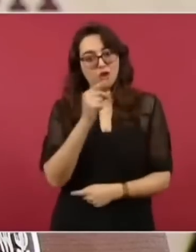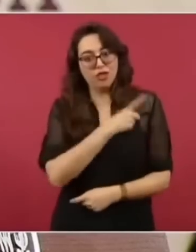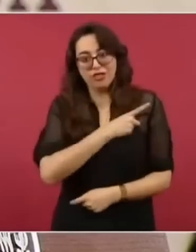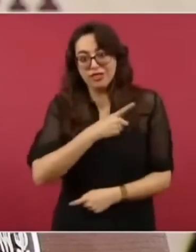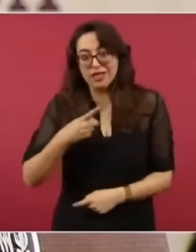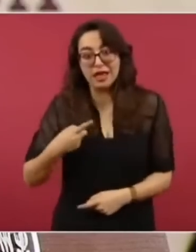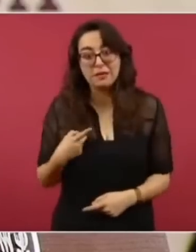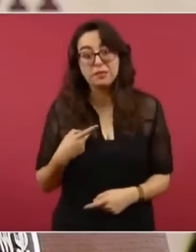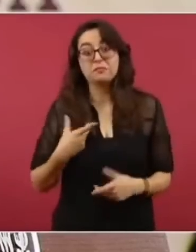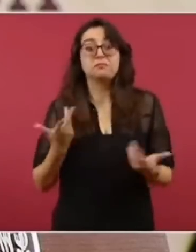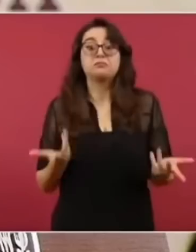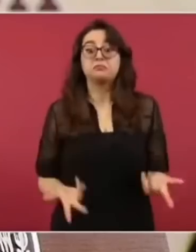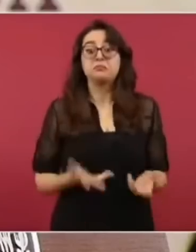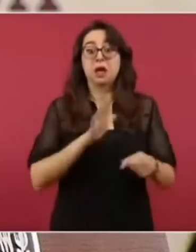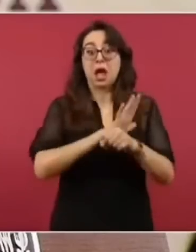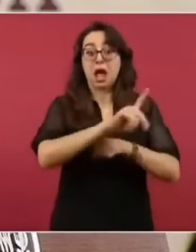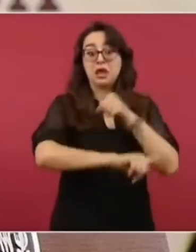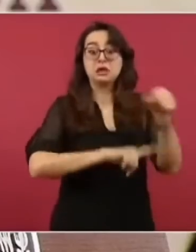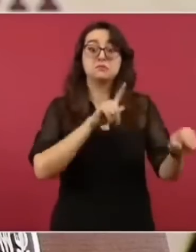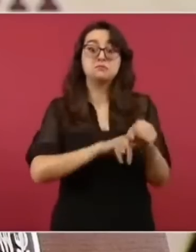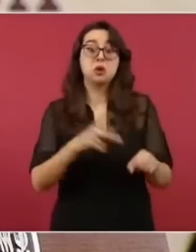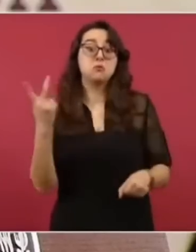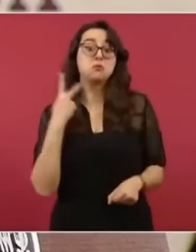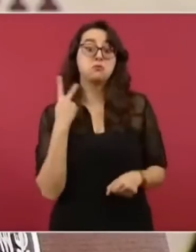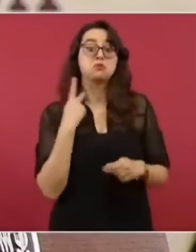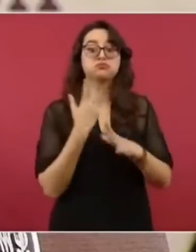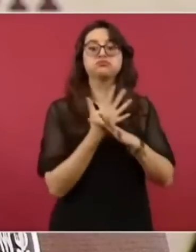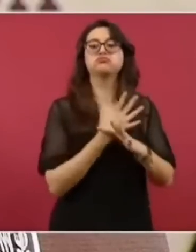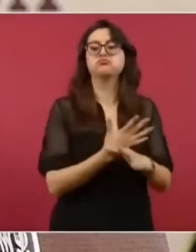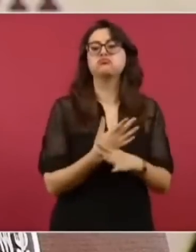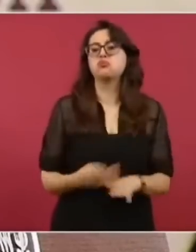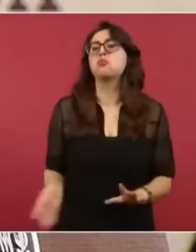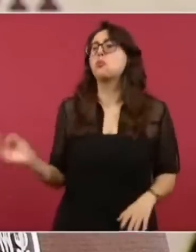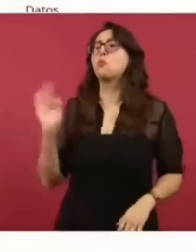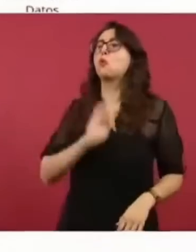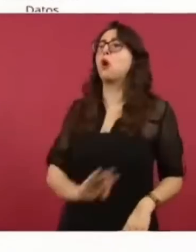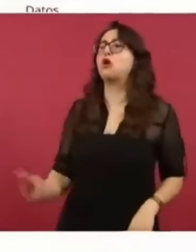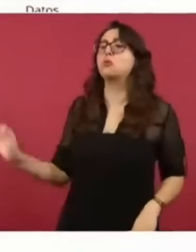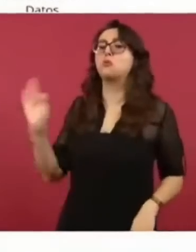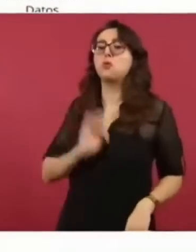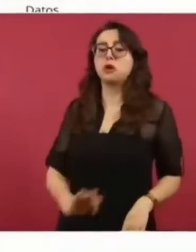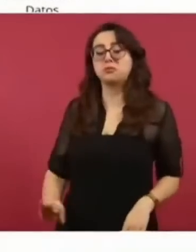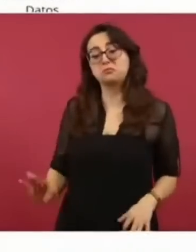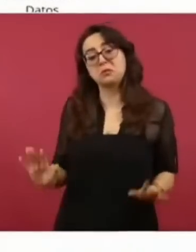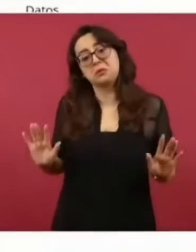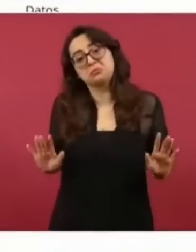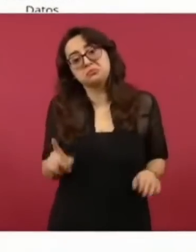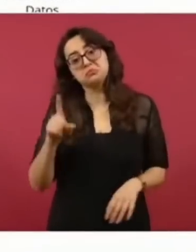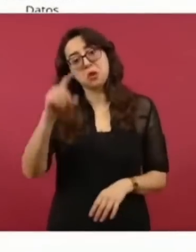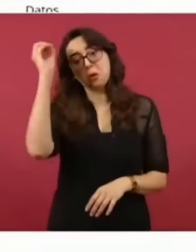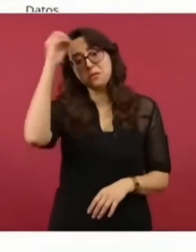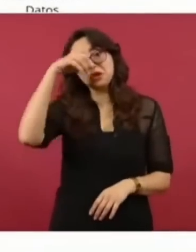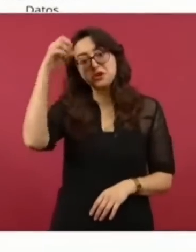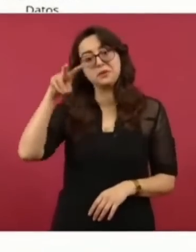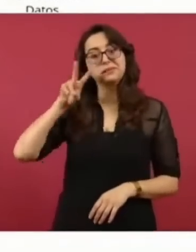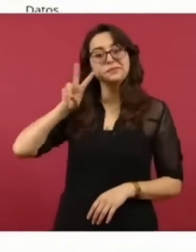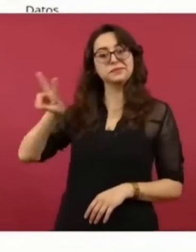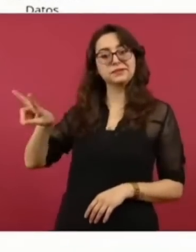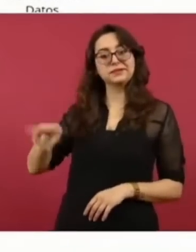respondió que es legítimo, pero les preguntamos a ustedes qué piensan. Y bueno,